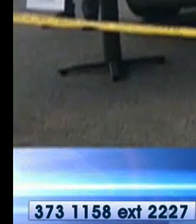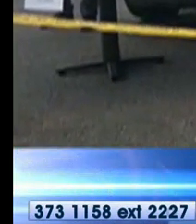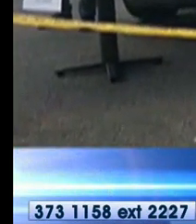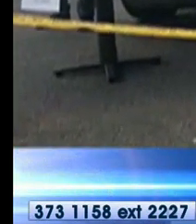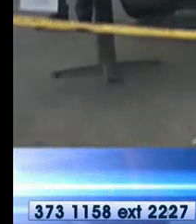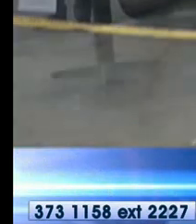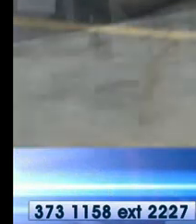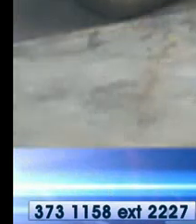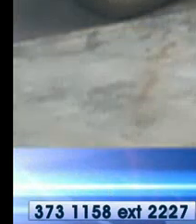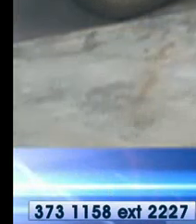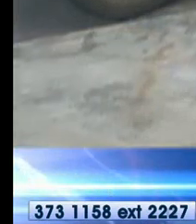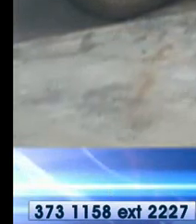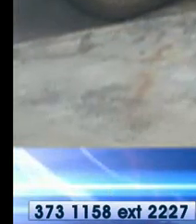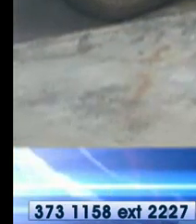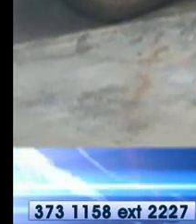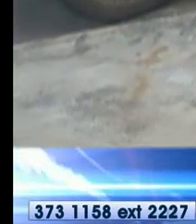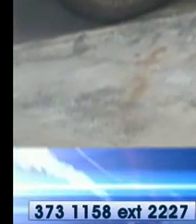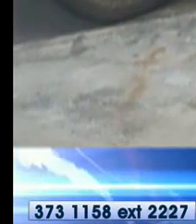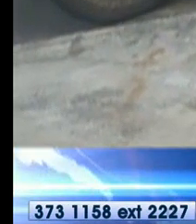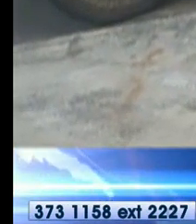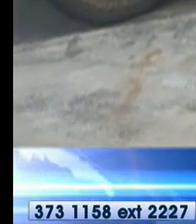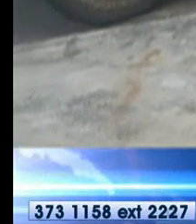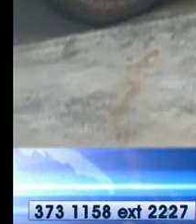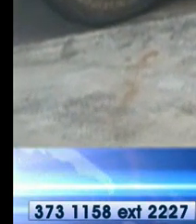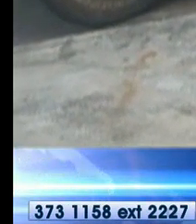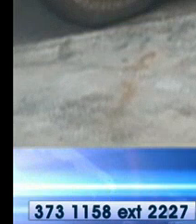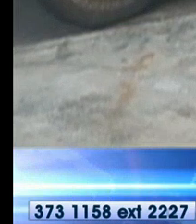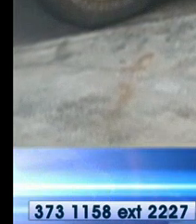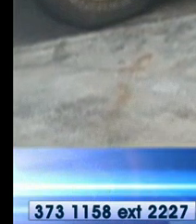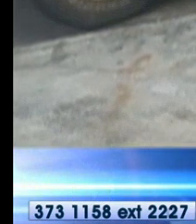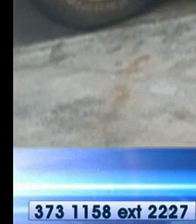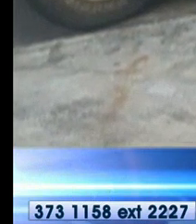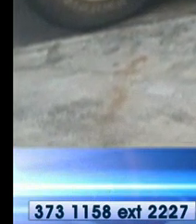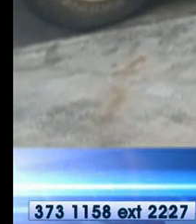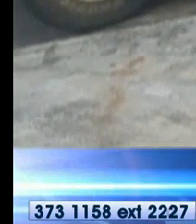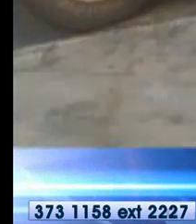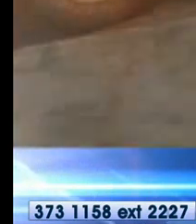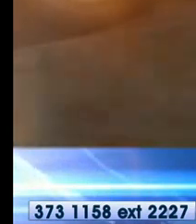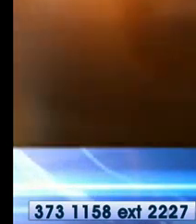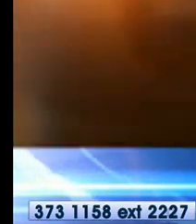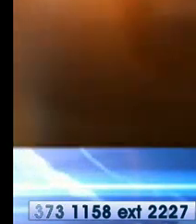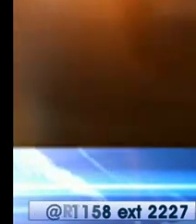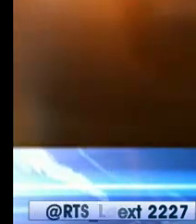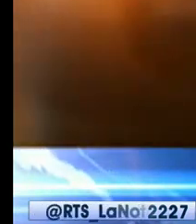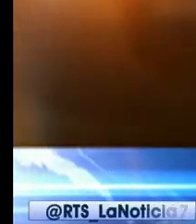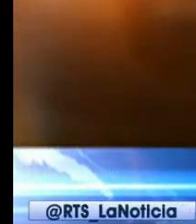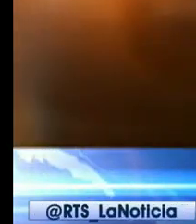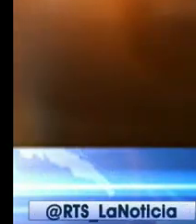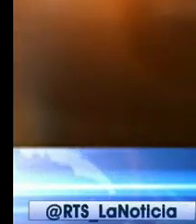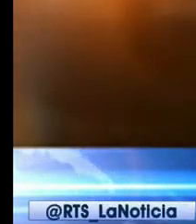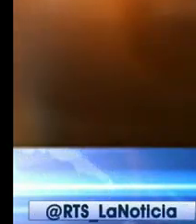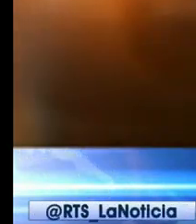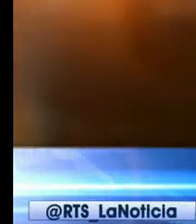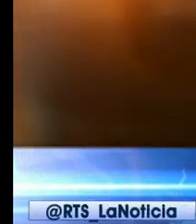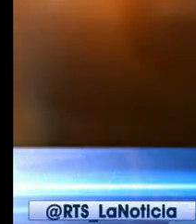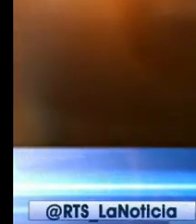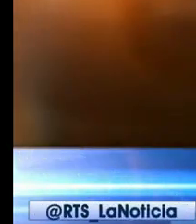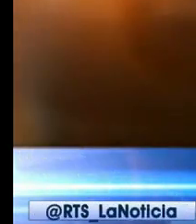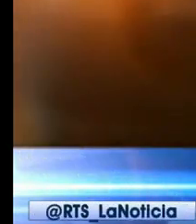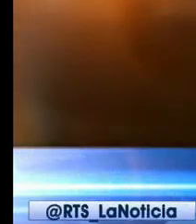Enseguida, 194 kilos de cocaína fueron decomisados por agentes de la Unidad de